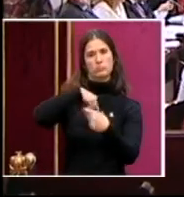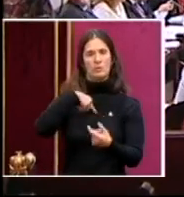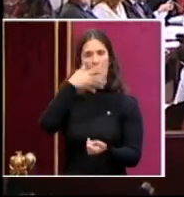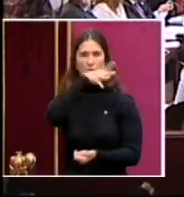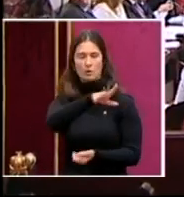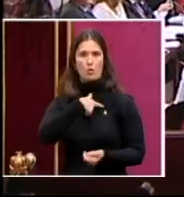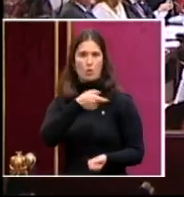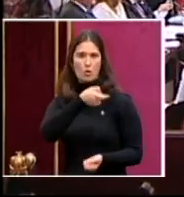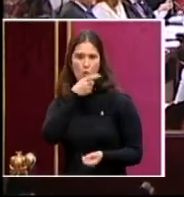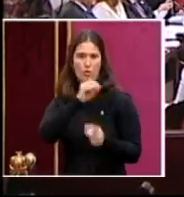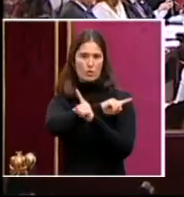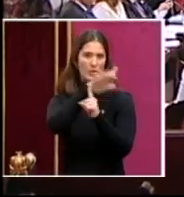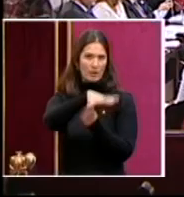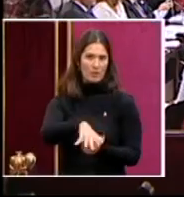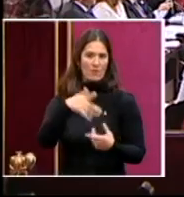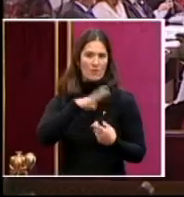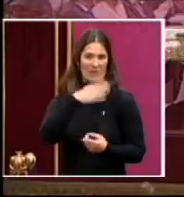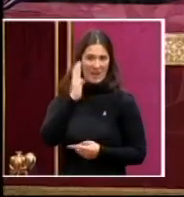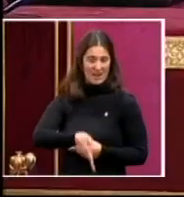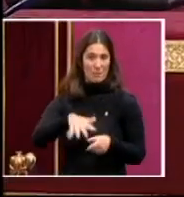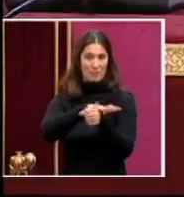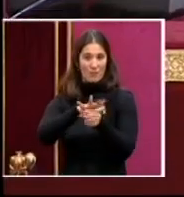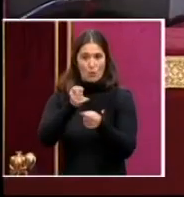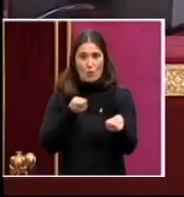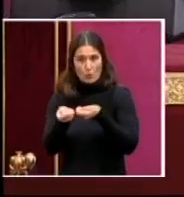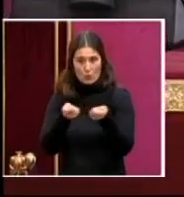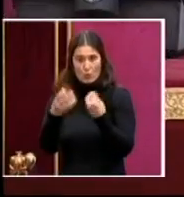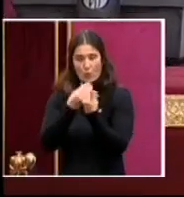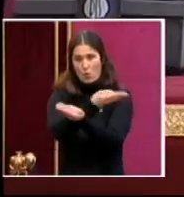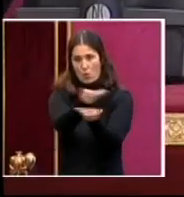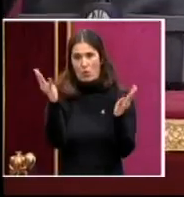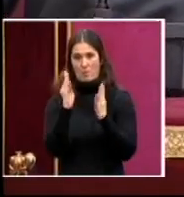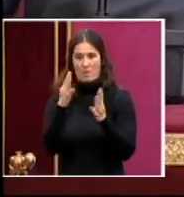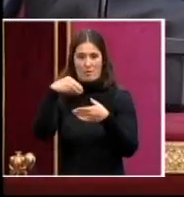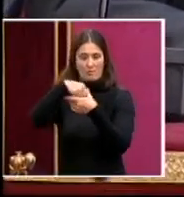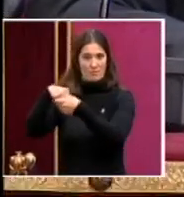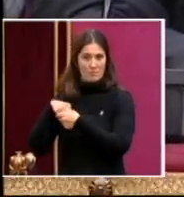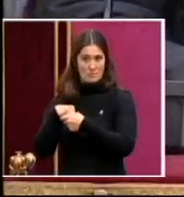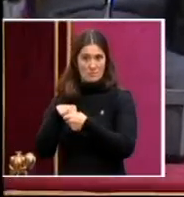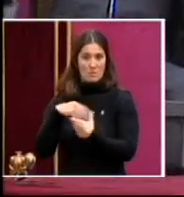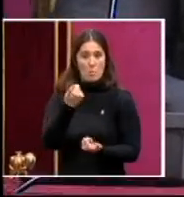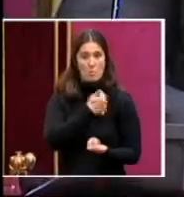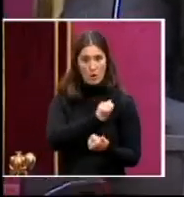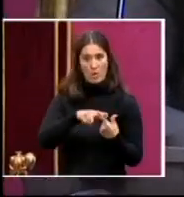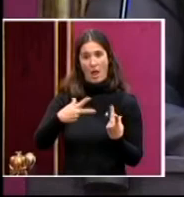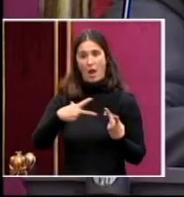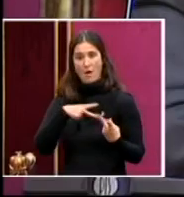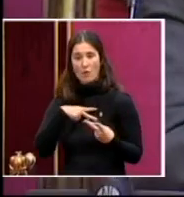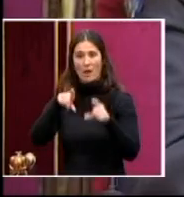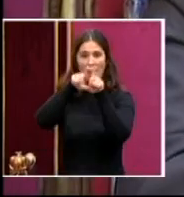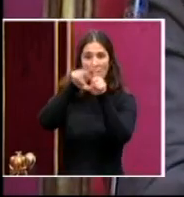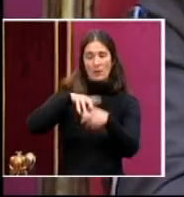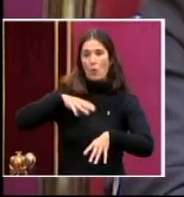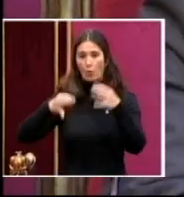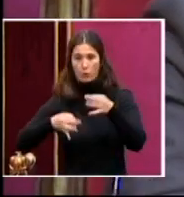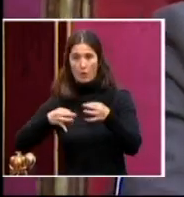odio y discriminación de las fiscalías provinciales y su coordinación con el resto de agentes implicados, policías, abogados, entidades,